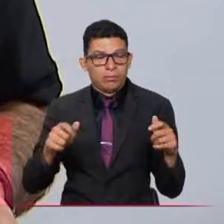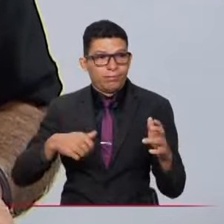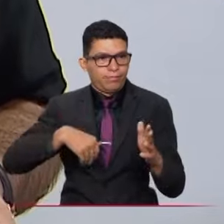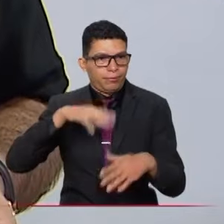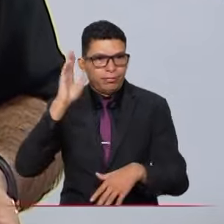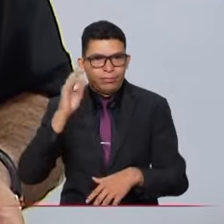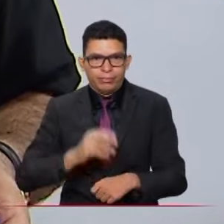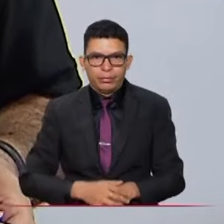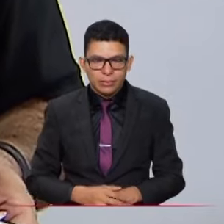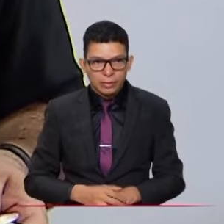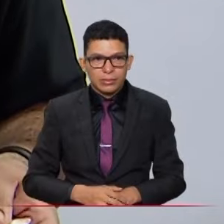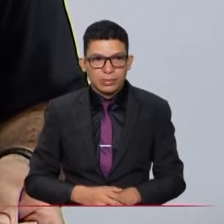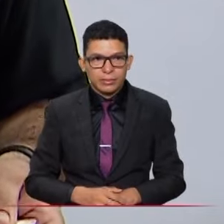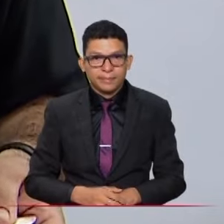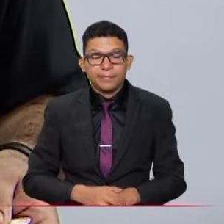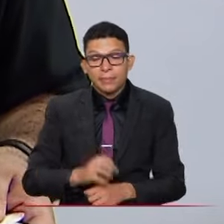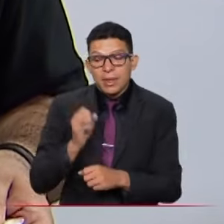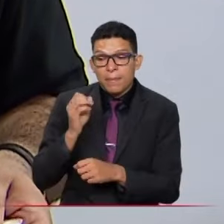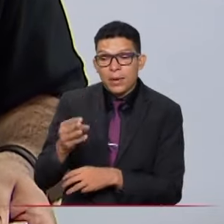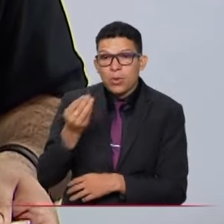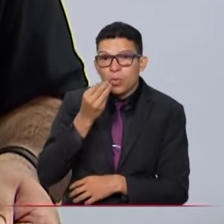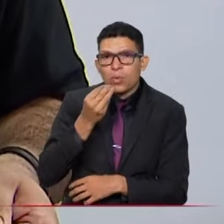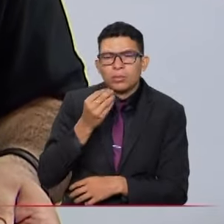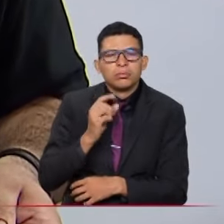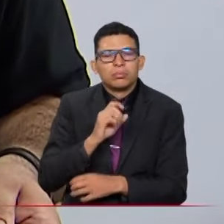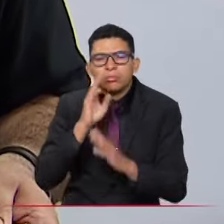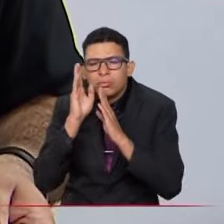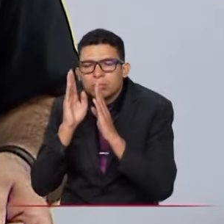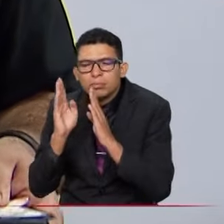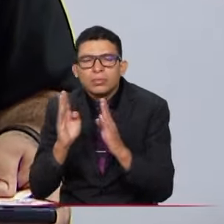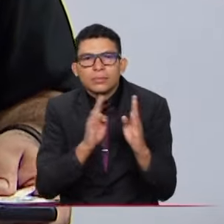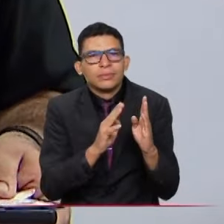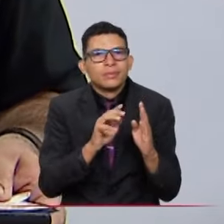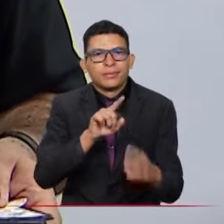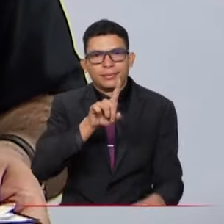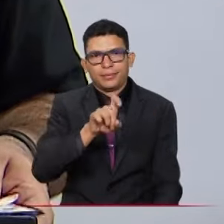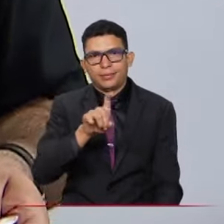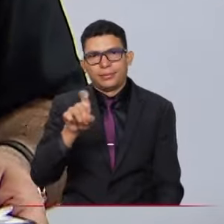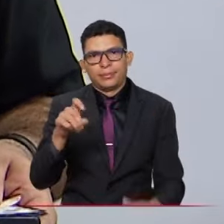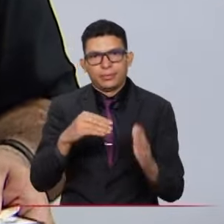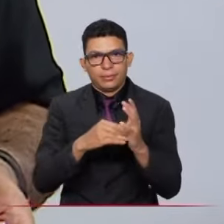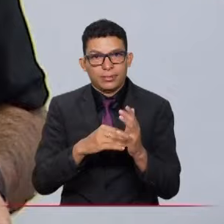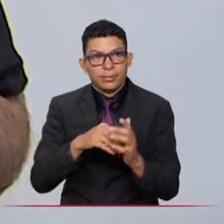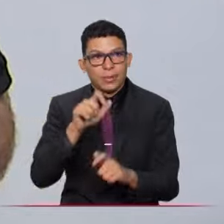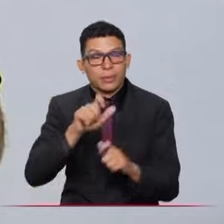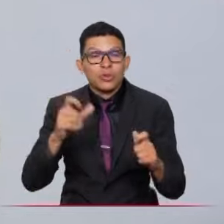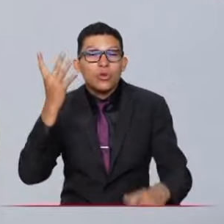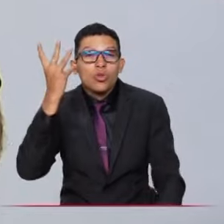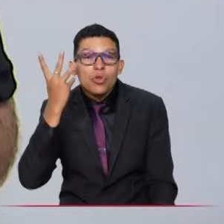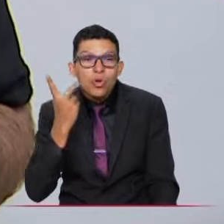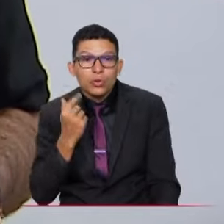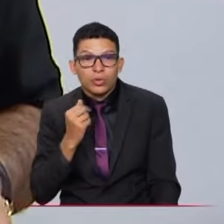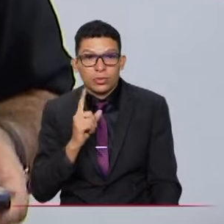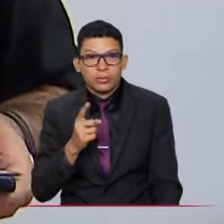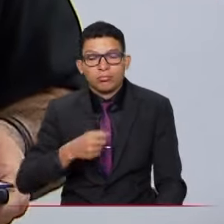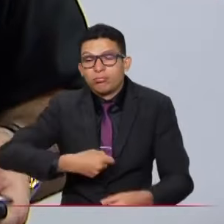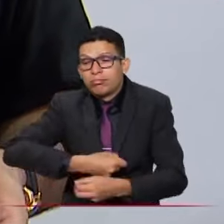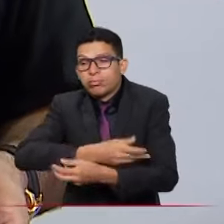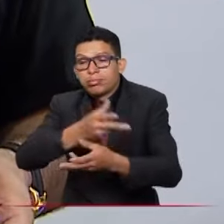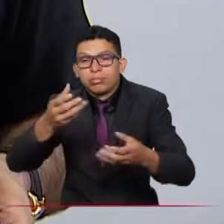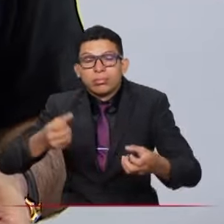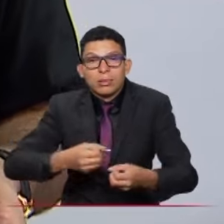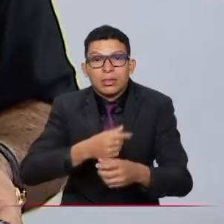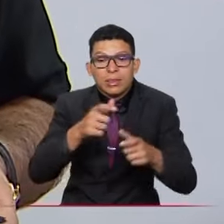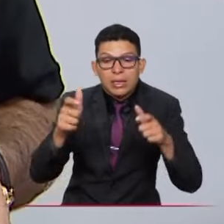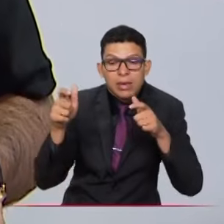Impresionante. El Banco de Alimentos en este momento está atendiendo a 66 mil personas diariamente, está repartiendo más de 80 mil